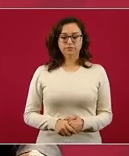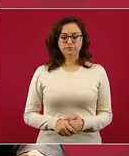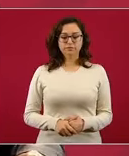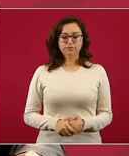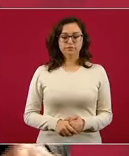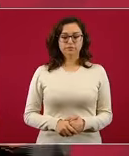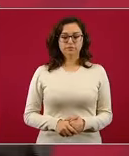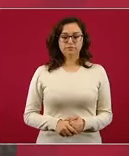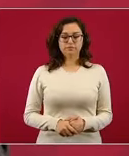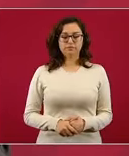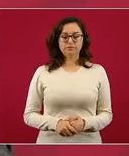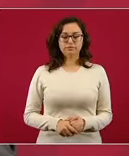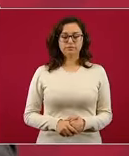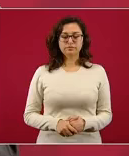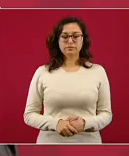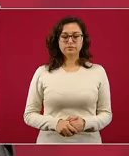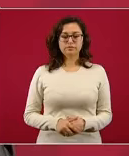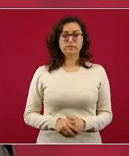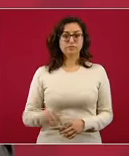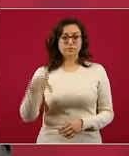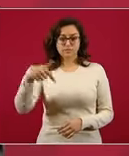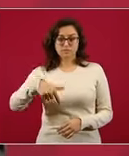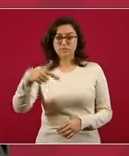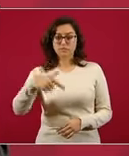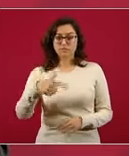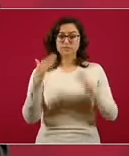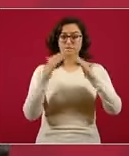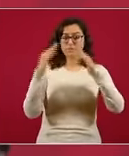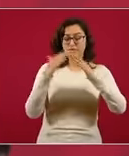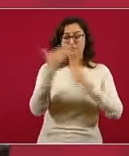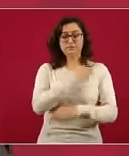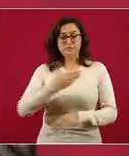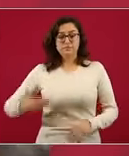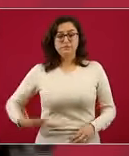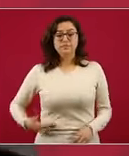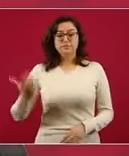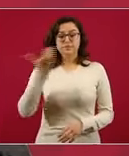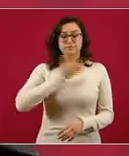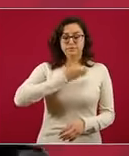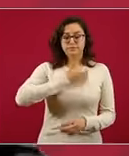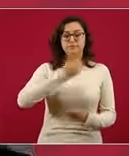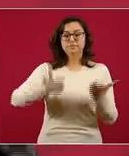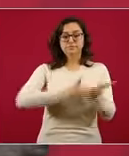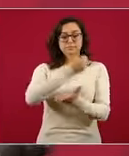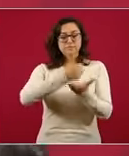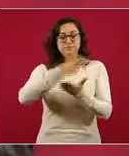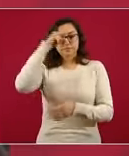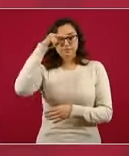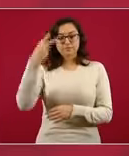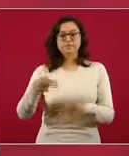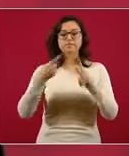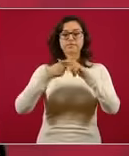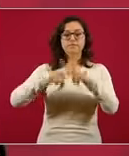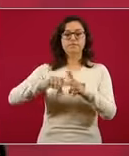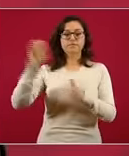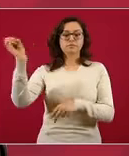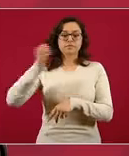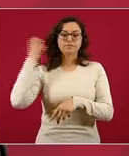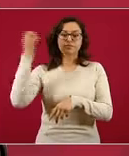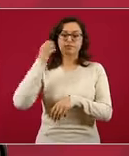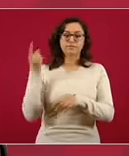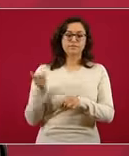de 2020. Estamos en el Palacio Nacional de México, en la Ciudad de México, y vamos a comenzar la conferencia de prensa